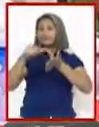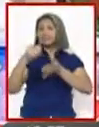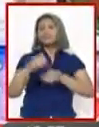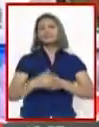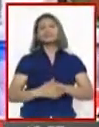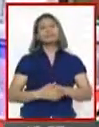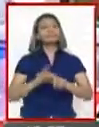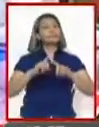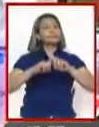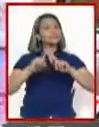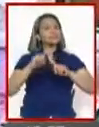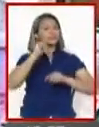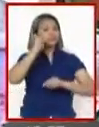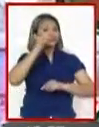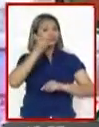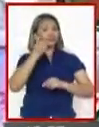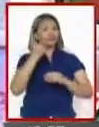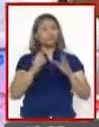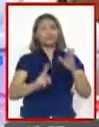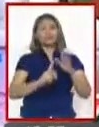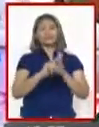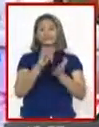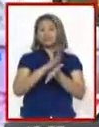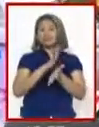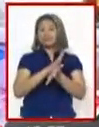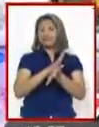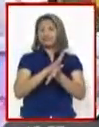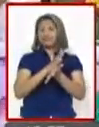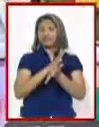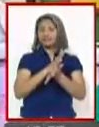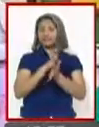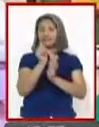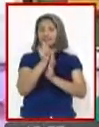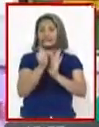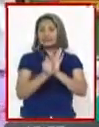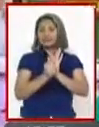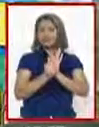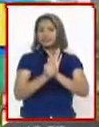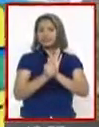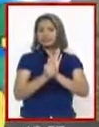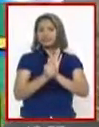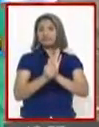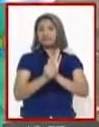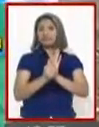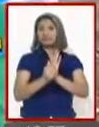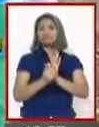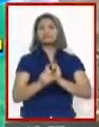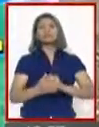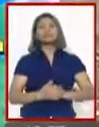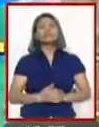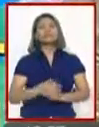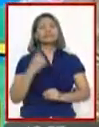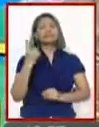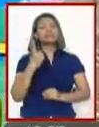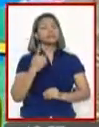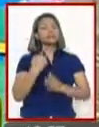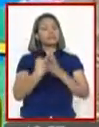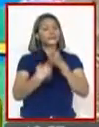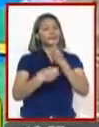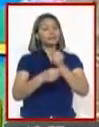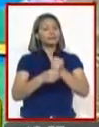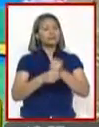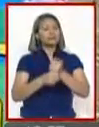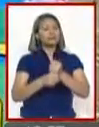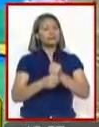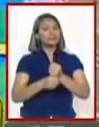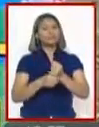3 años. Pero ella al día siguiente apareció con la escritura ya hecha con su abogado, ya no llevaba abogado ni nada, llevaba solamente la confianza en